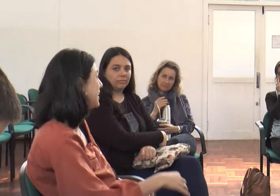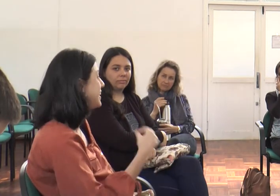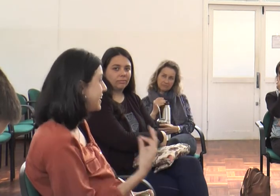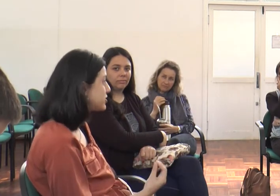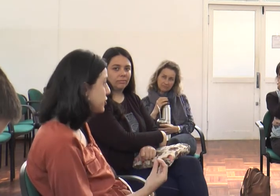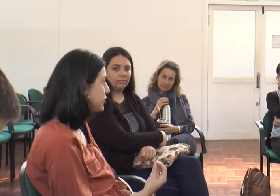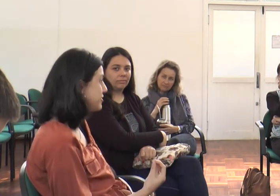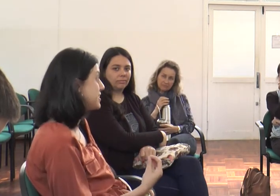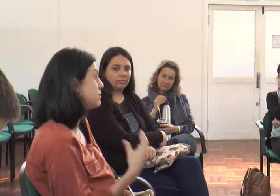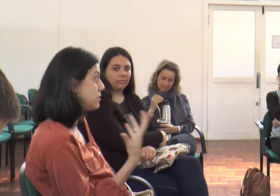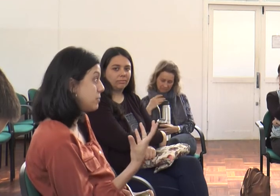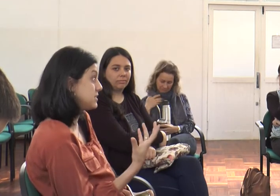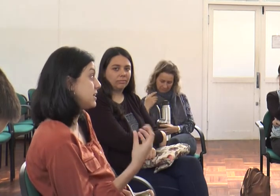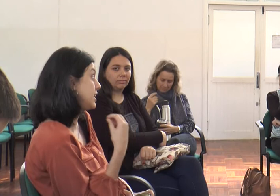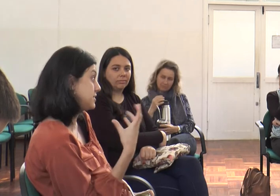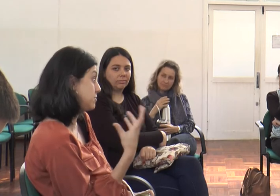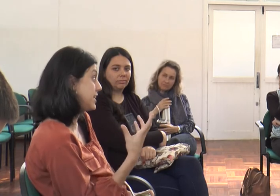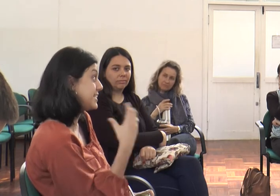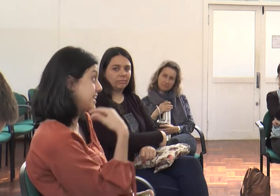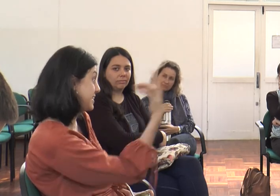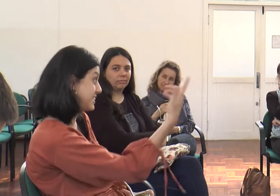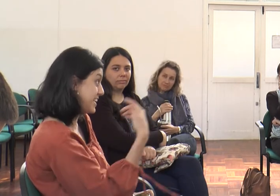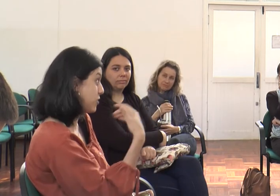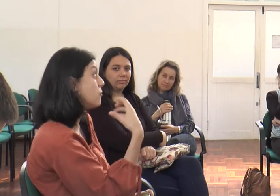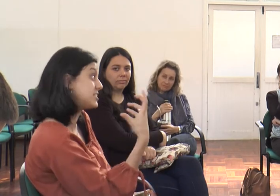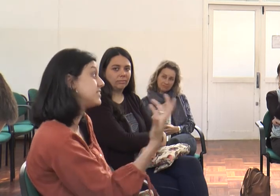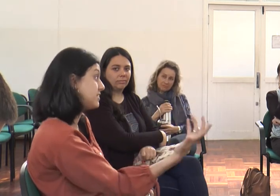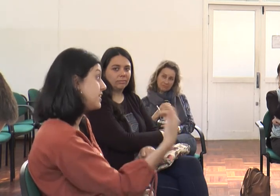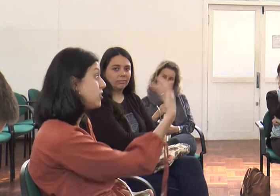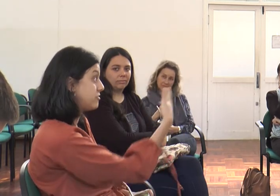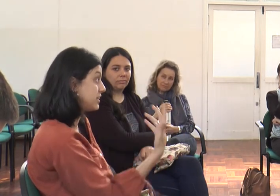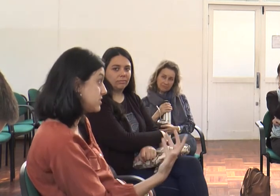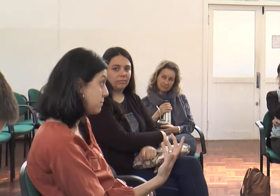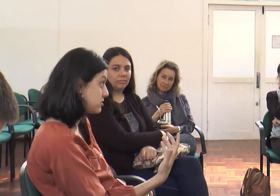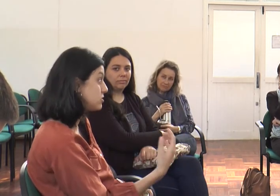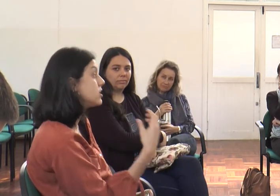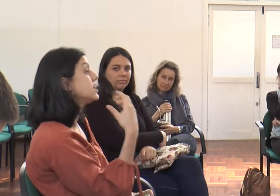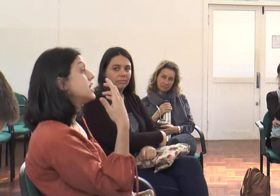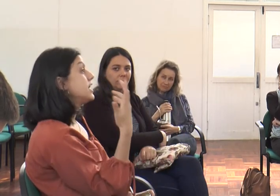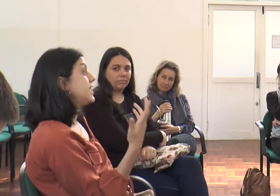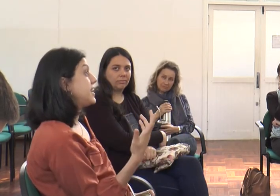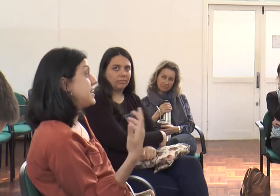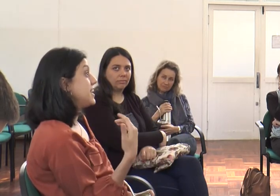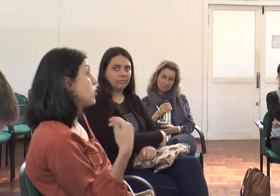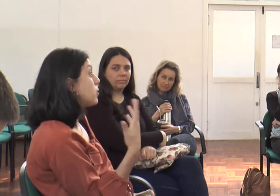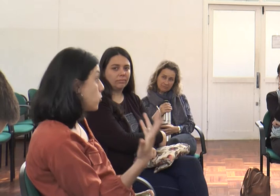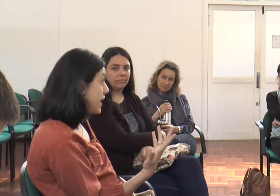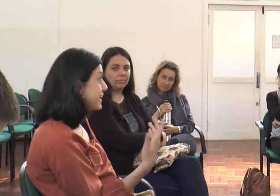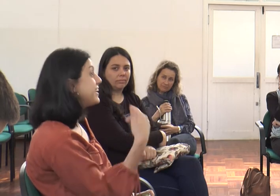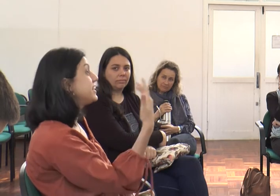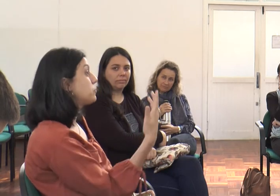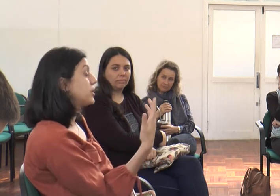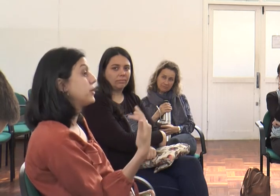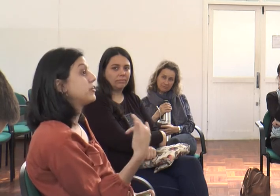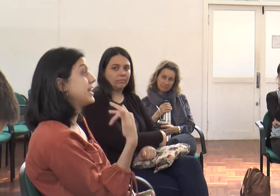tenía el derecho, o sea, primero pensar que la accesibilidad es cómo es entendida en los diferentes espacios y a lo